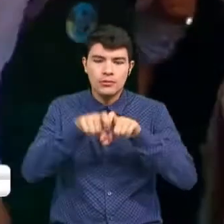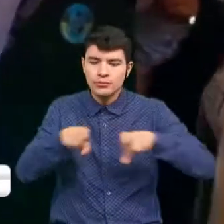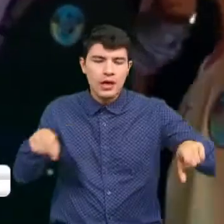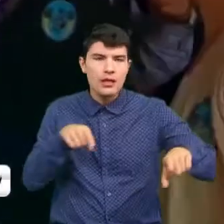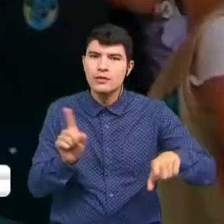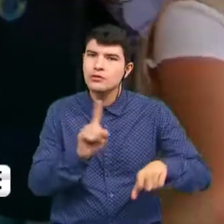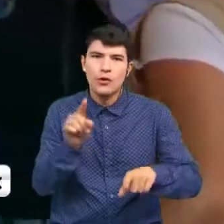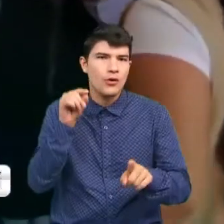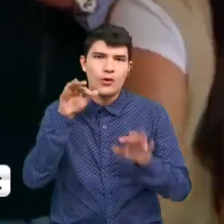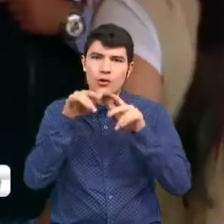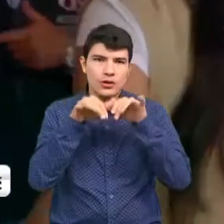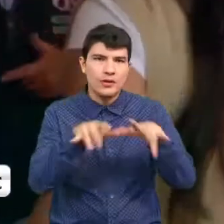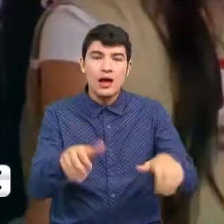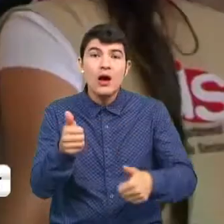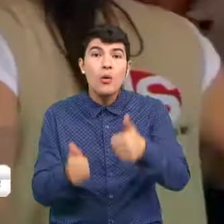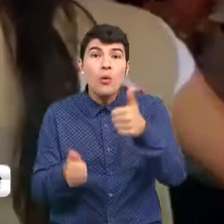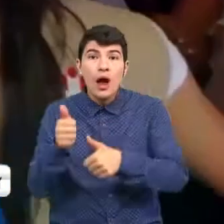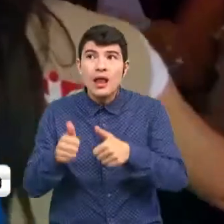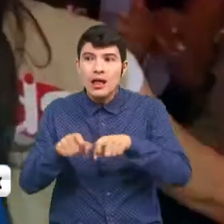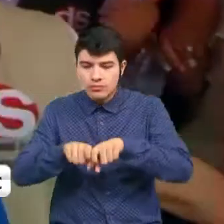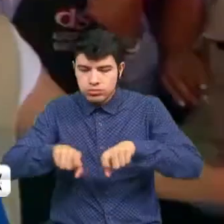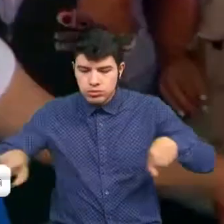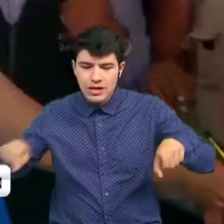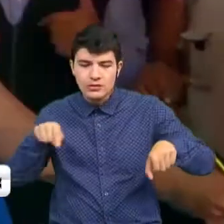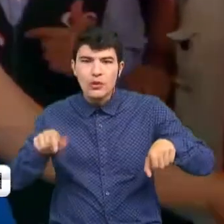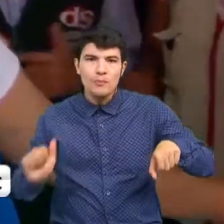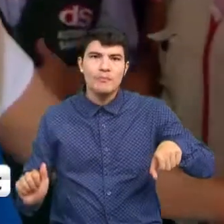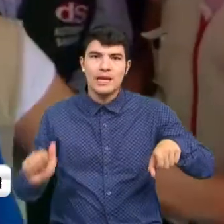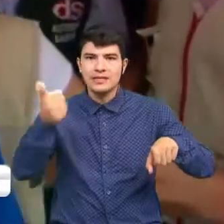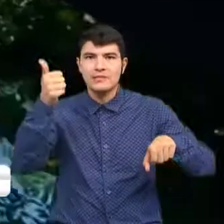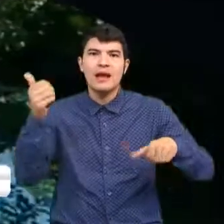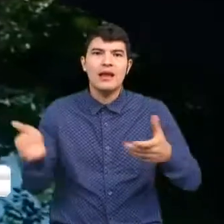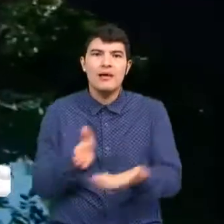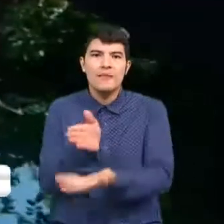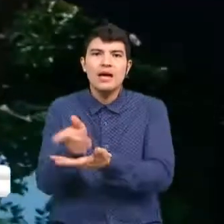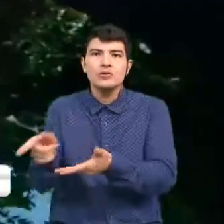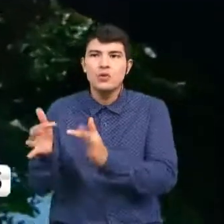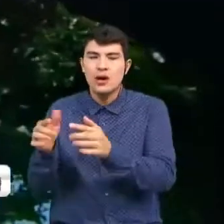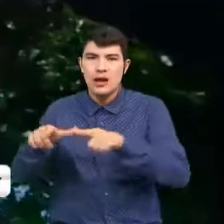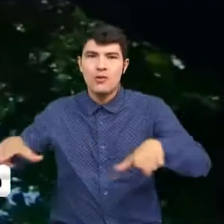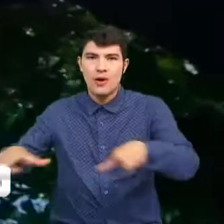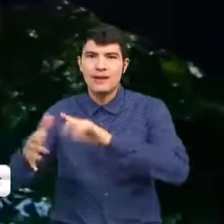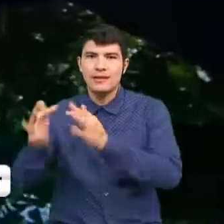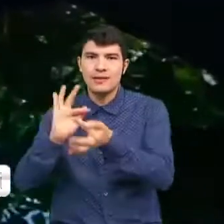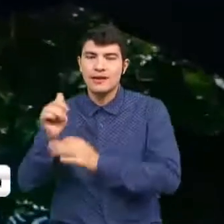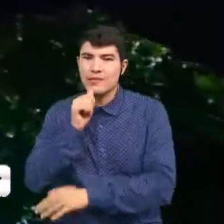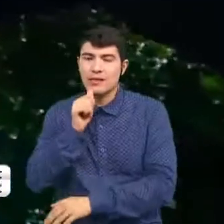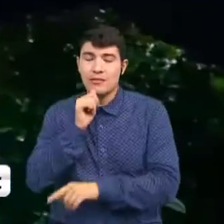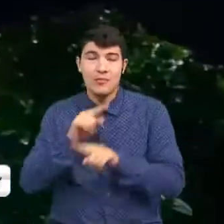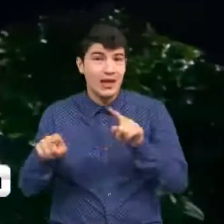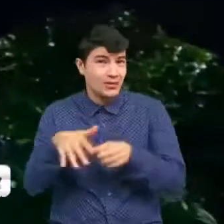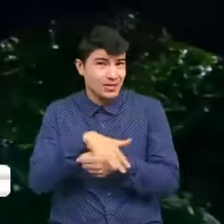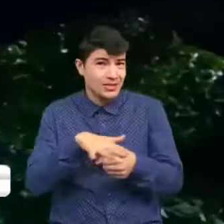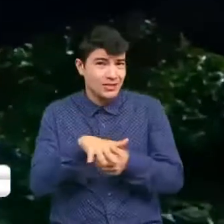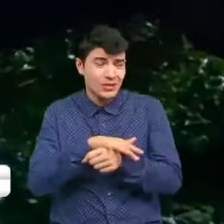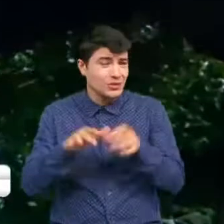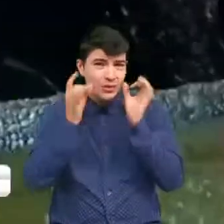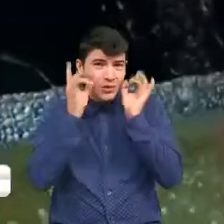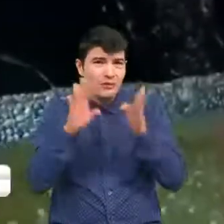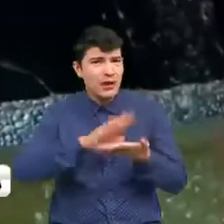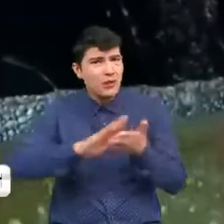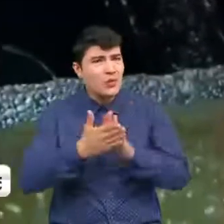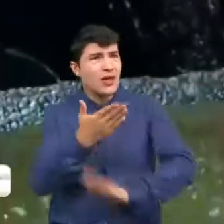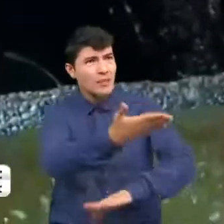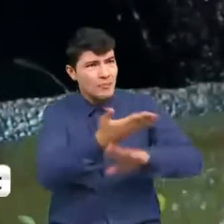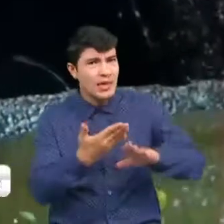contaminaron se contaminó fue la tubería principal que es la que llega hasta la toma ante esta grave situación la comunidad sólo exige respuestas